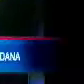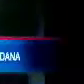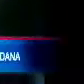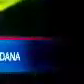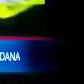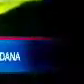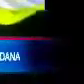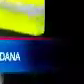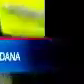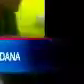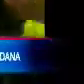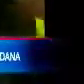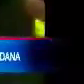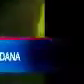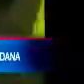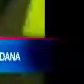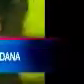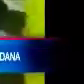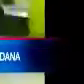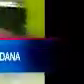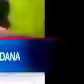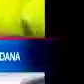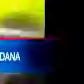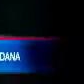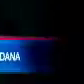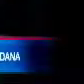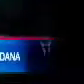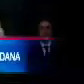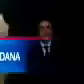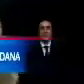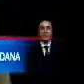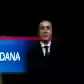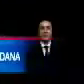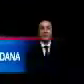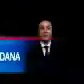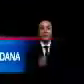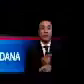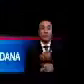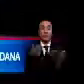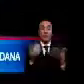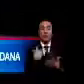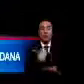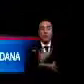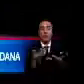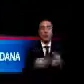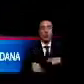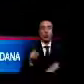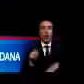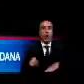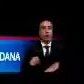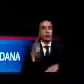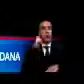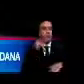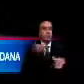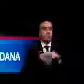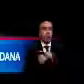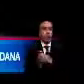Participación Ciudadana con una orden suscrita por el juez Walter Macías. ¿Es una orden? Sí. ¿El juez nacional?